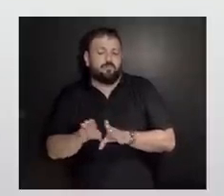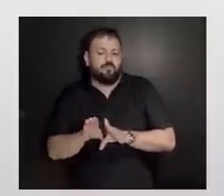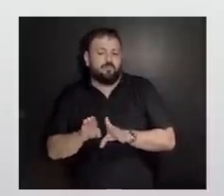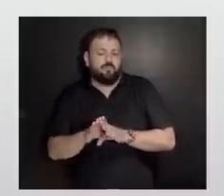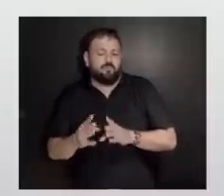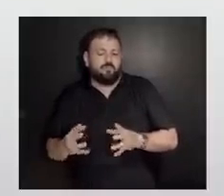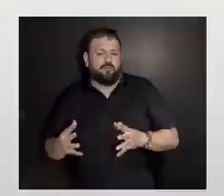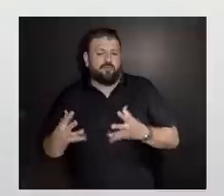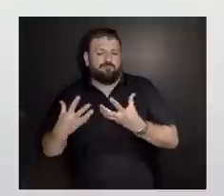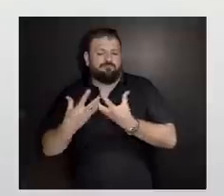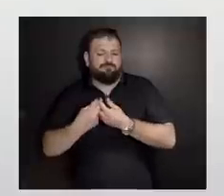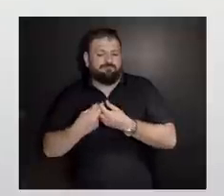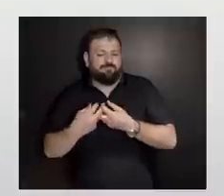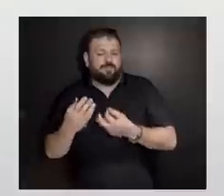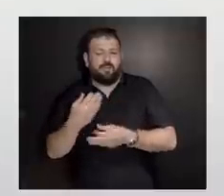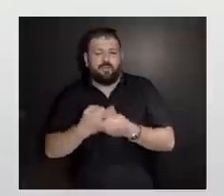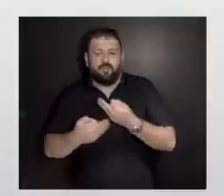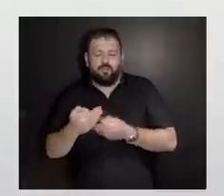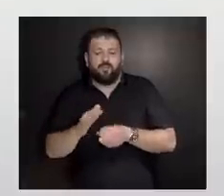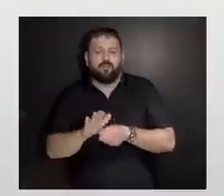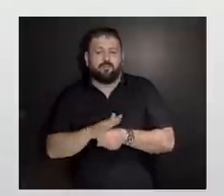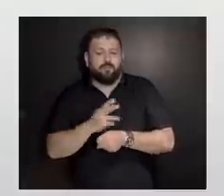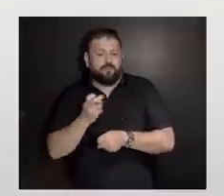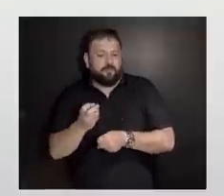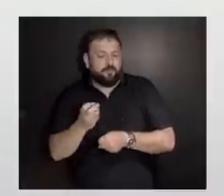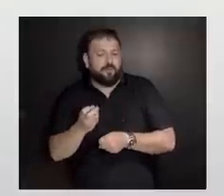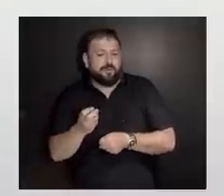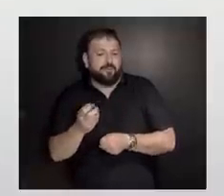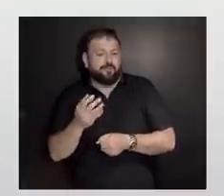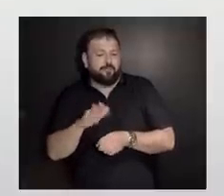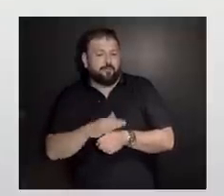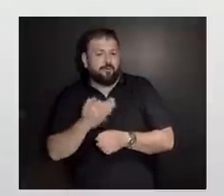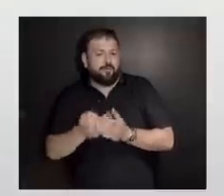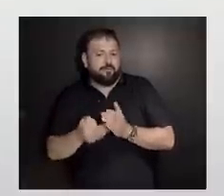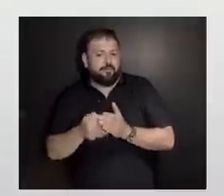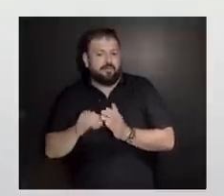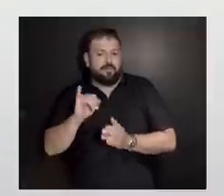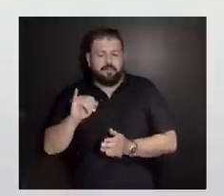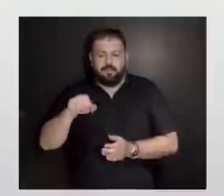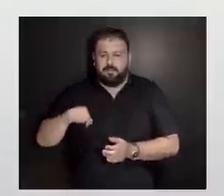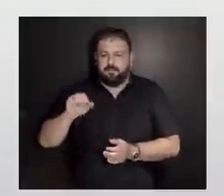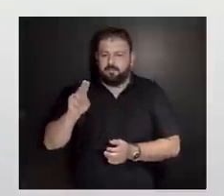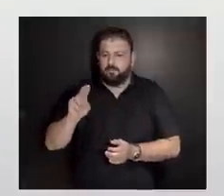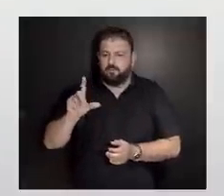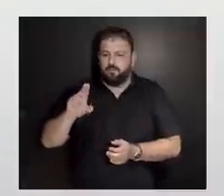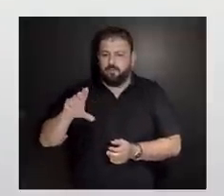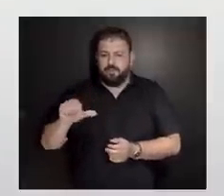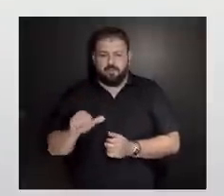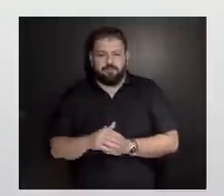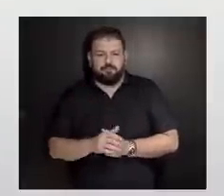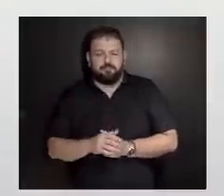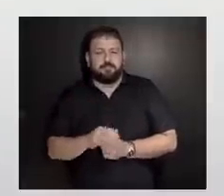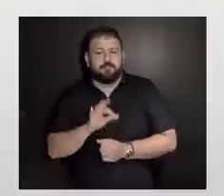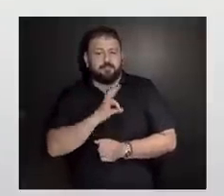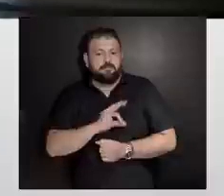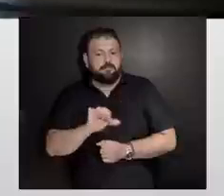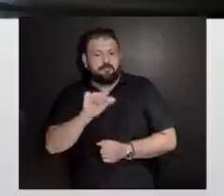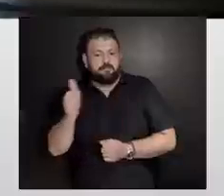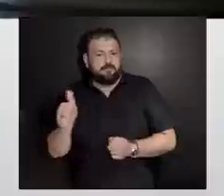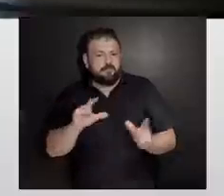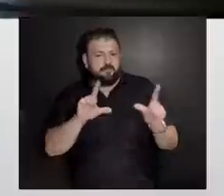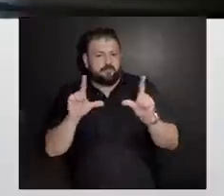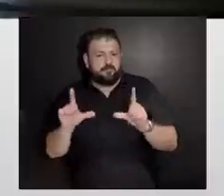a potencializar esta deficiencia de la sensibilidad de insulina. Y pues bueno, no sé si podemos ver la siguiente imagen.